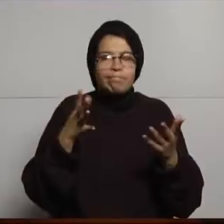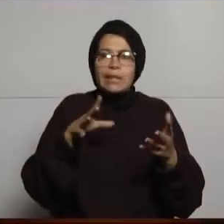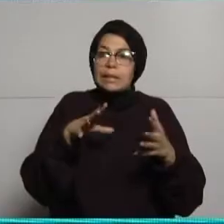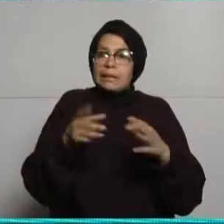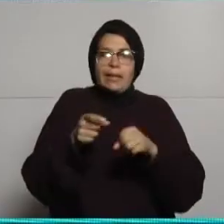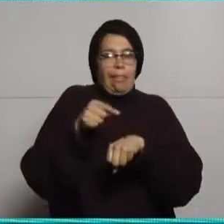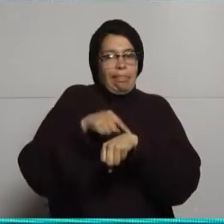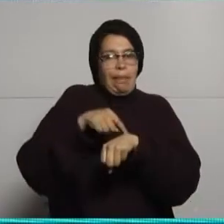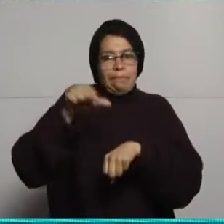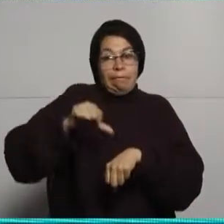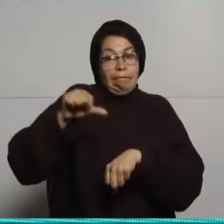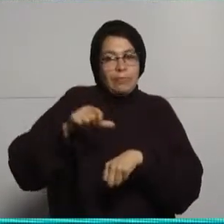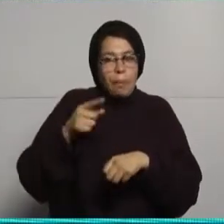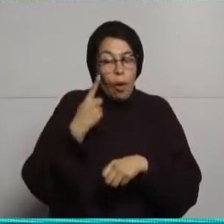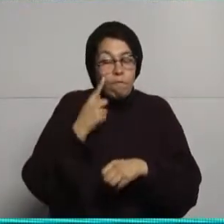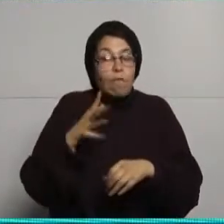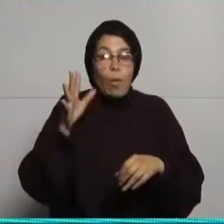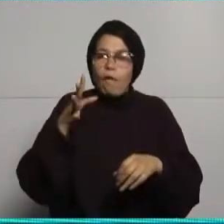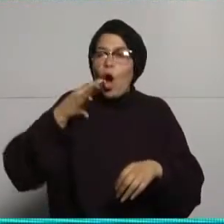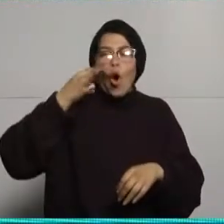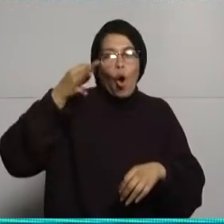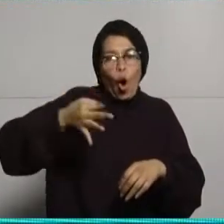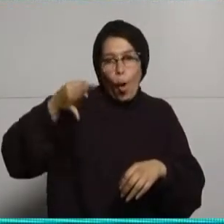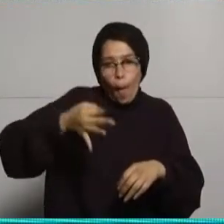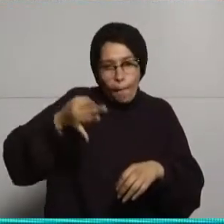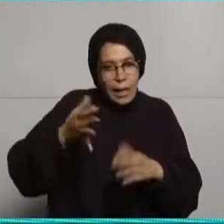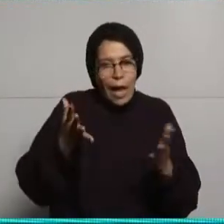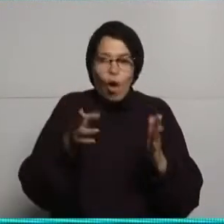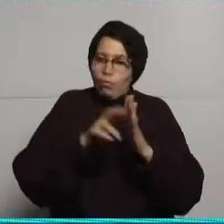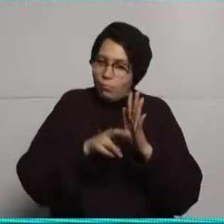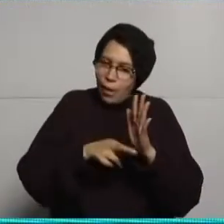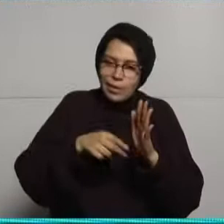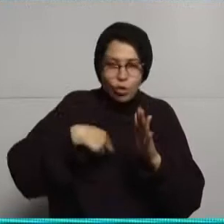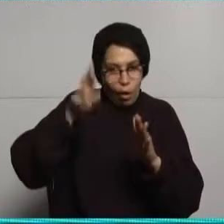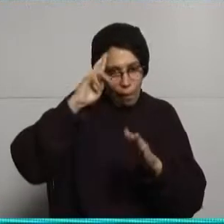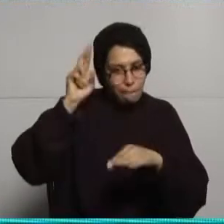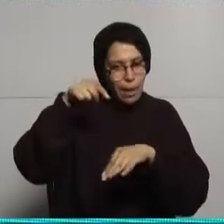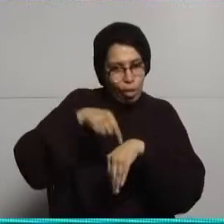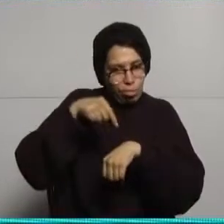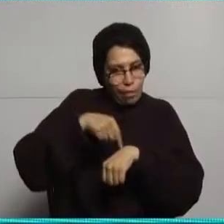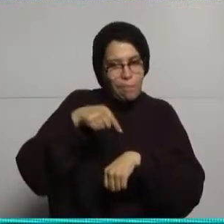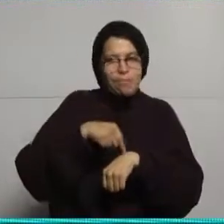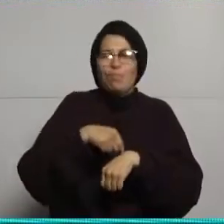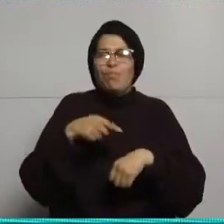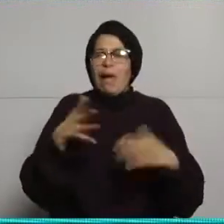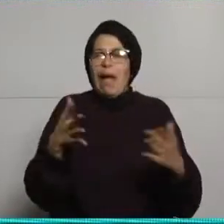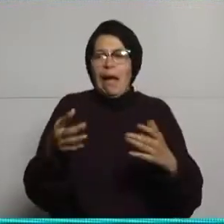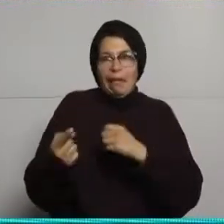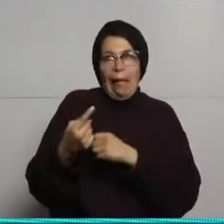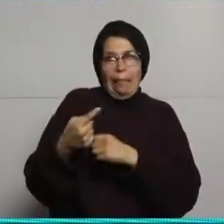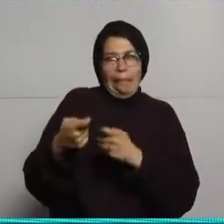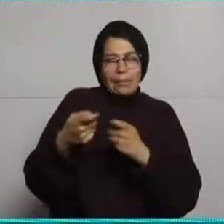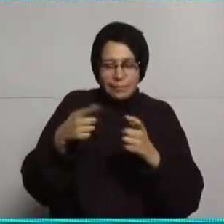tiempo. Pero bueno, vamos a tratar de cumplir con los requisitos que nos han dado ya. Así de paso ya digo que nos presionaron con el tiempo,